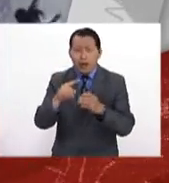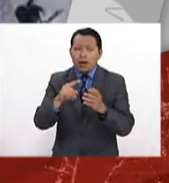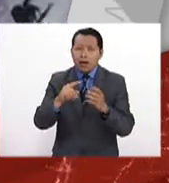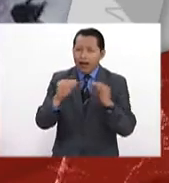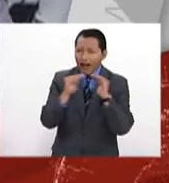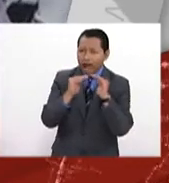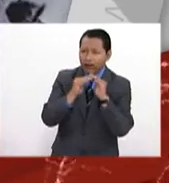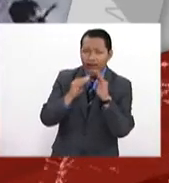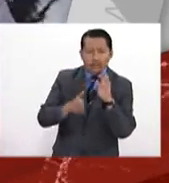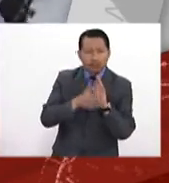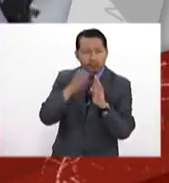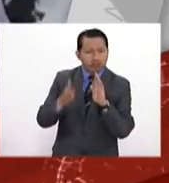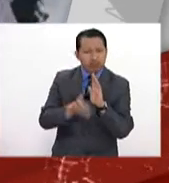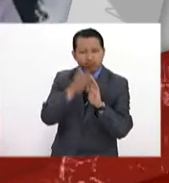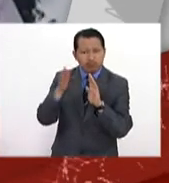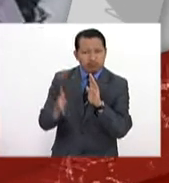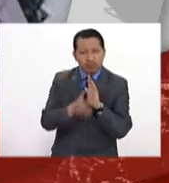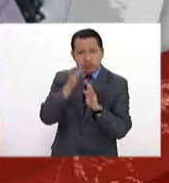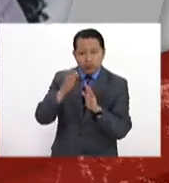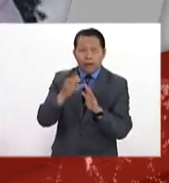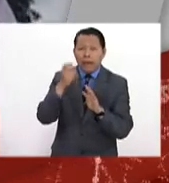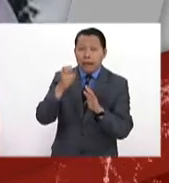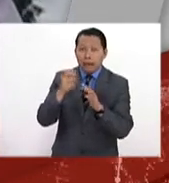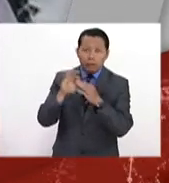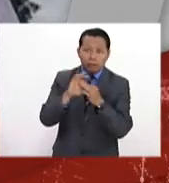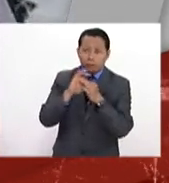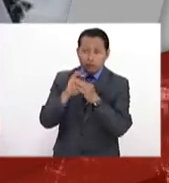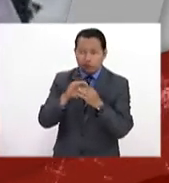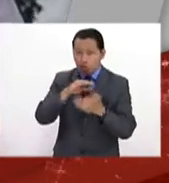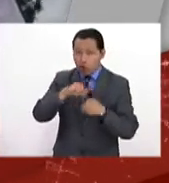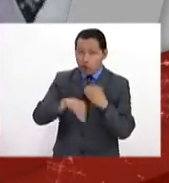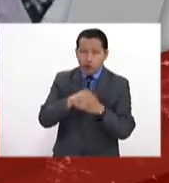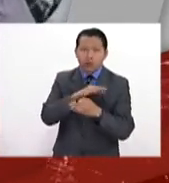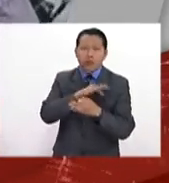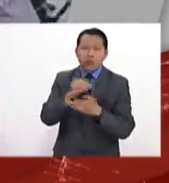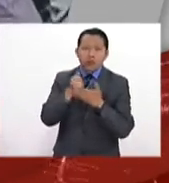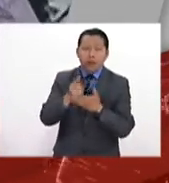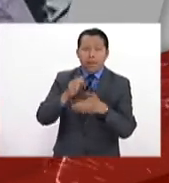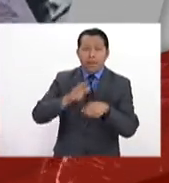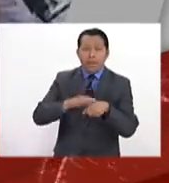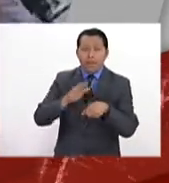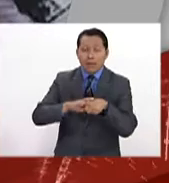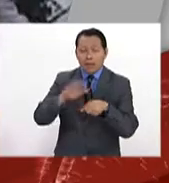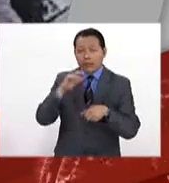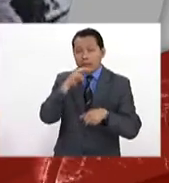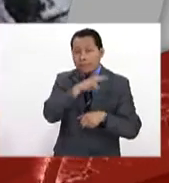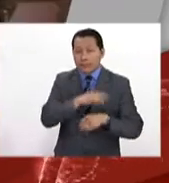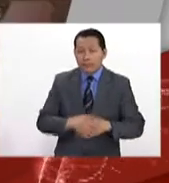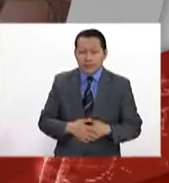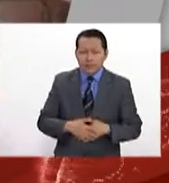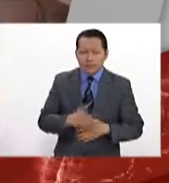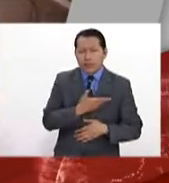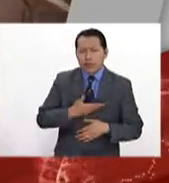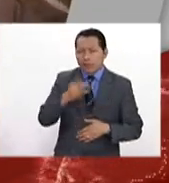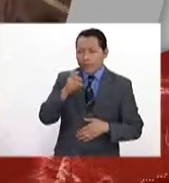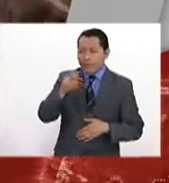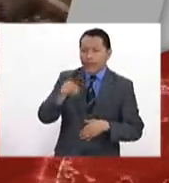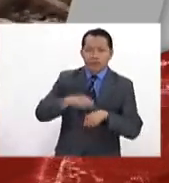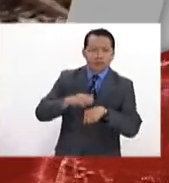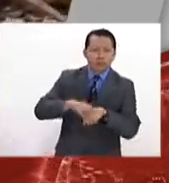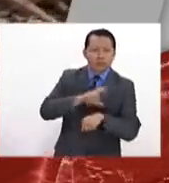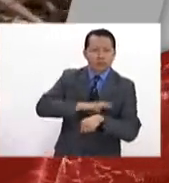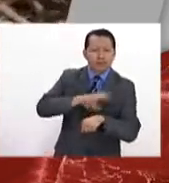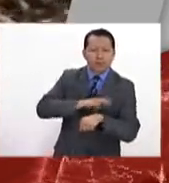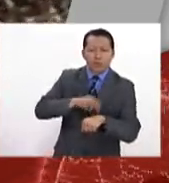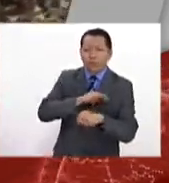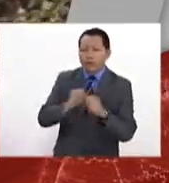algunas viviendas, entre todos va a ser más fácil y más rápido. El presidente Enrique Peña Nieto convoca al sector privado a apoyar